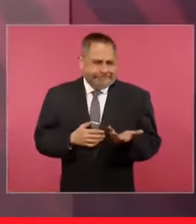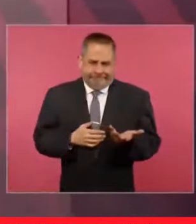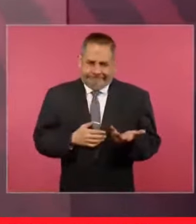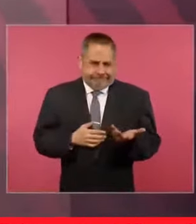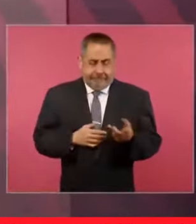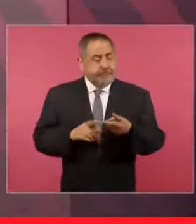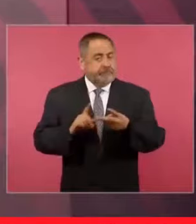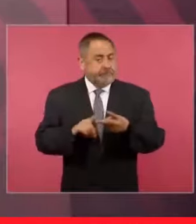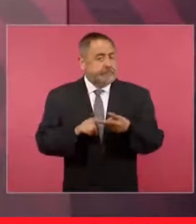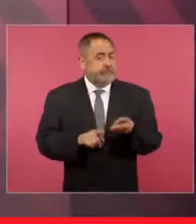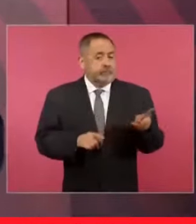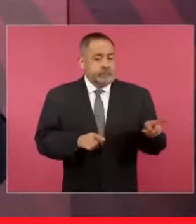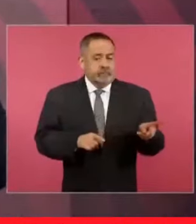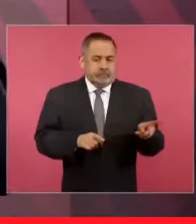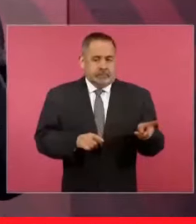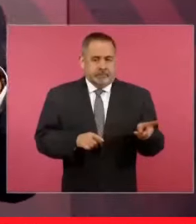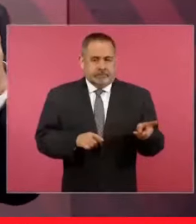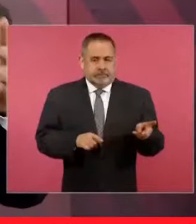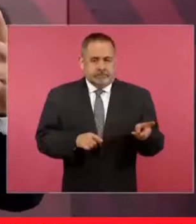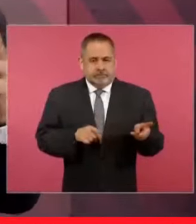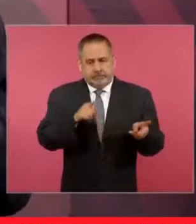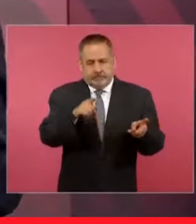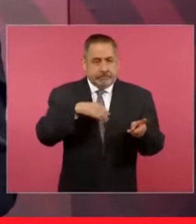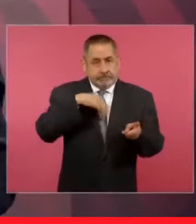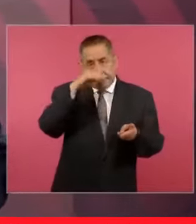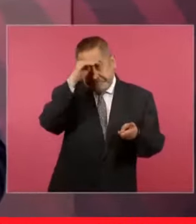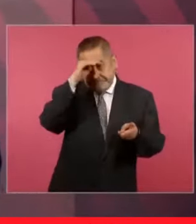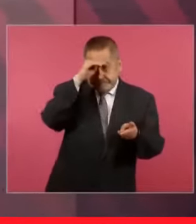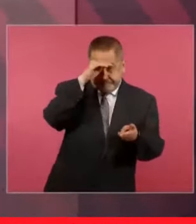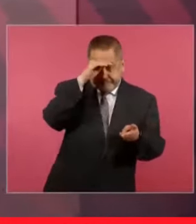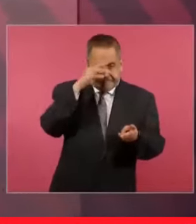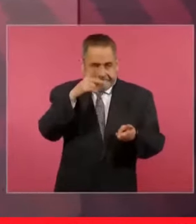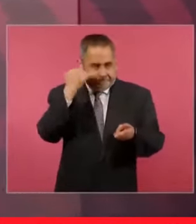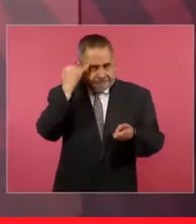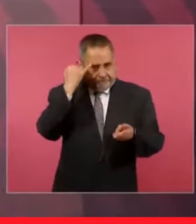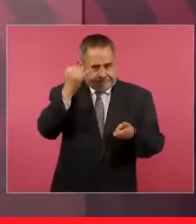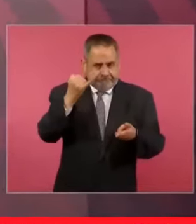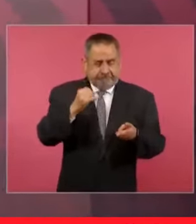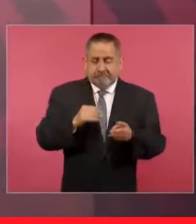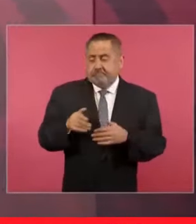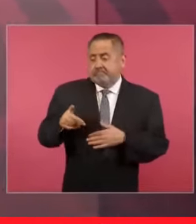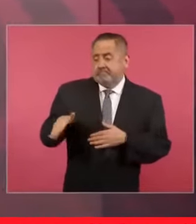segundo por esta concepción